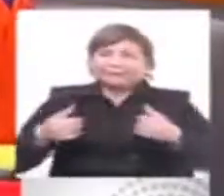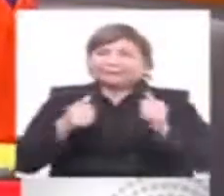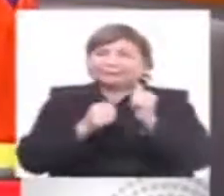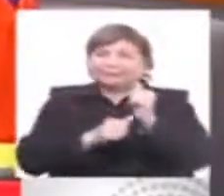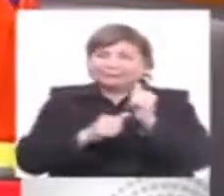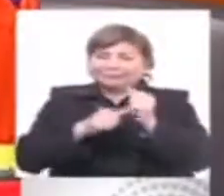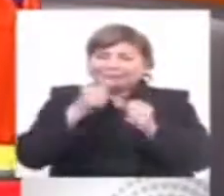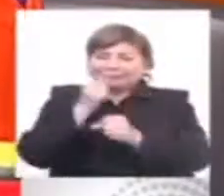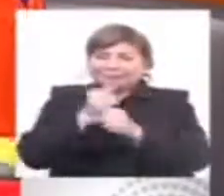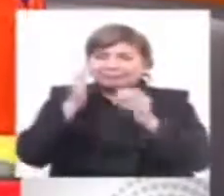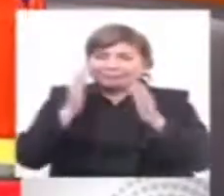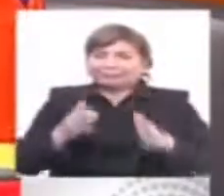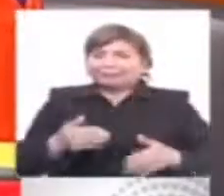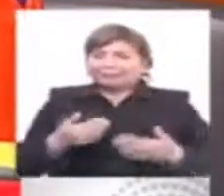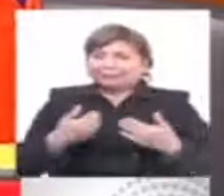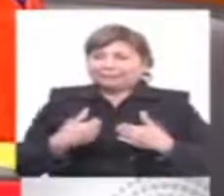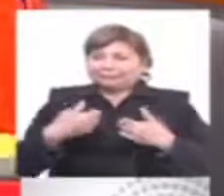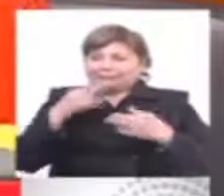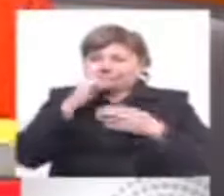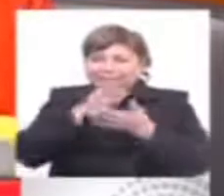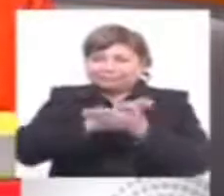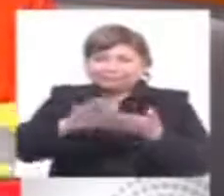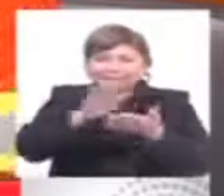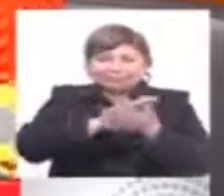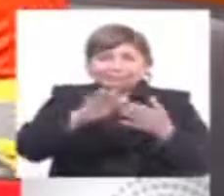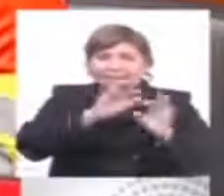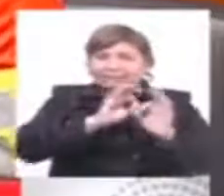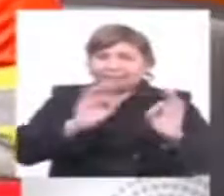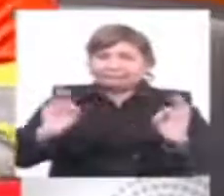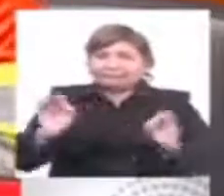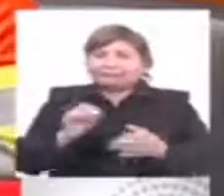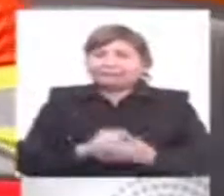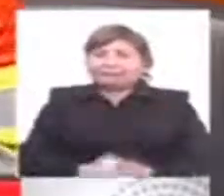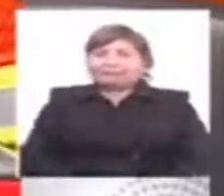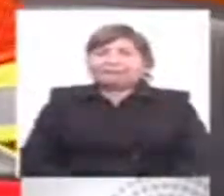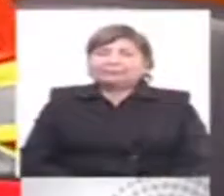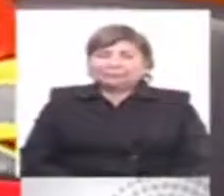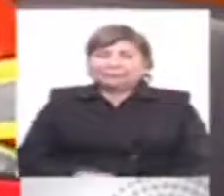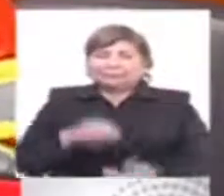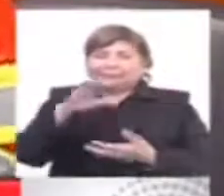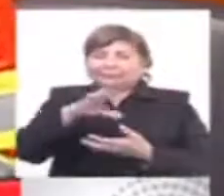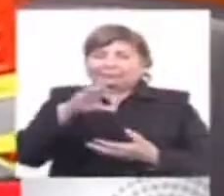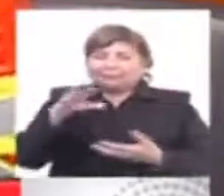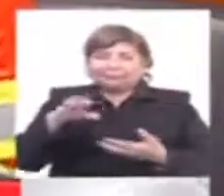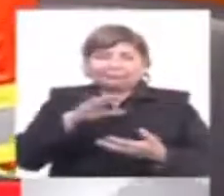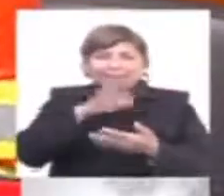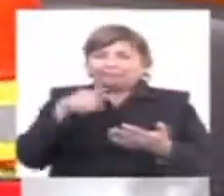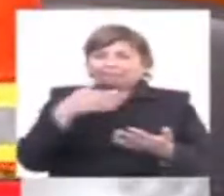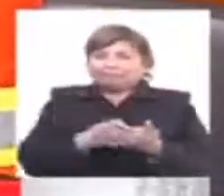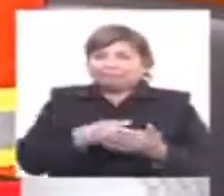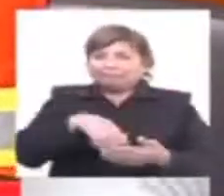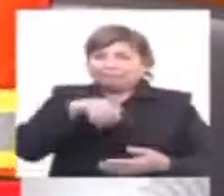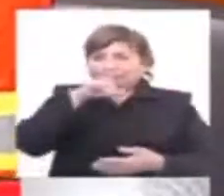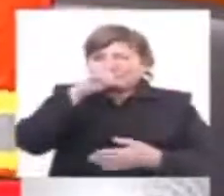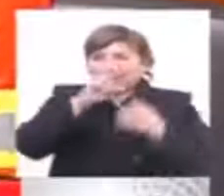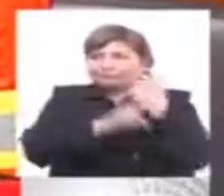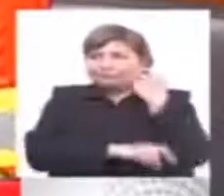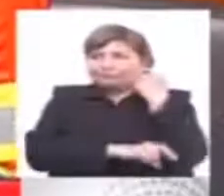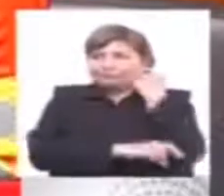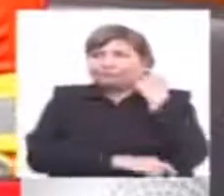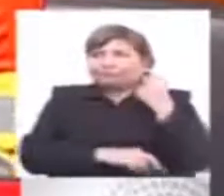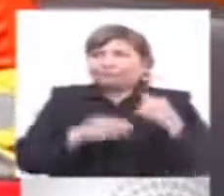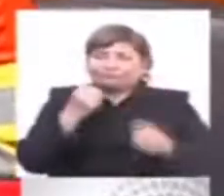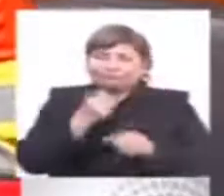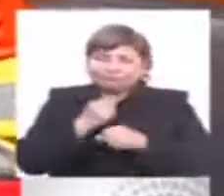hermanos, trabajadores que mantienen limpio y saludable de las ciudades, de todo el país. Y que